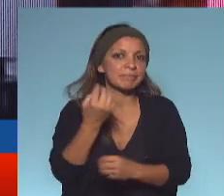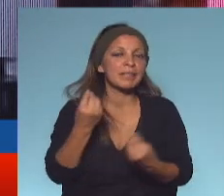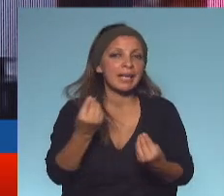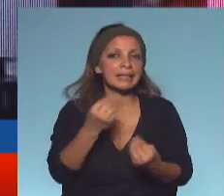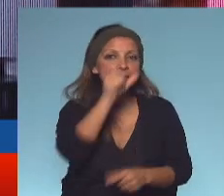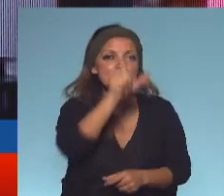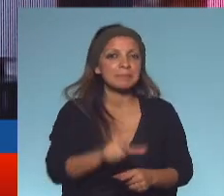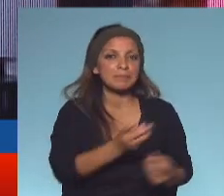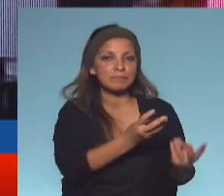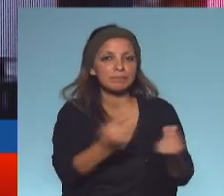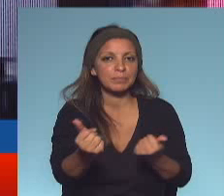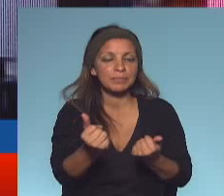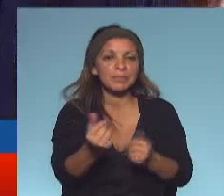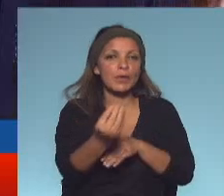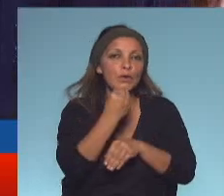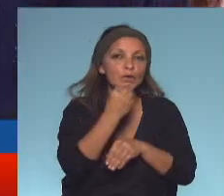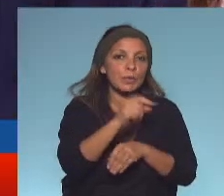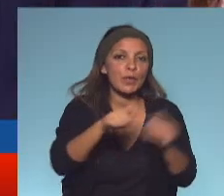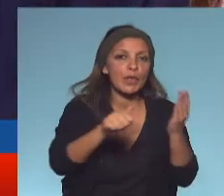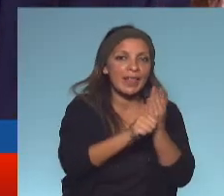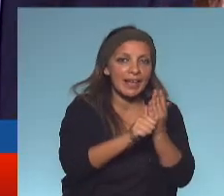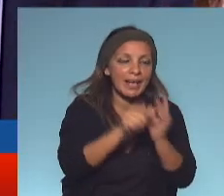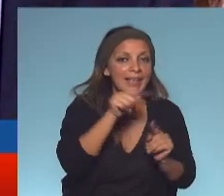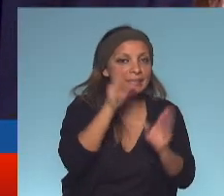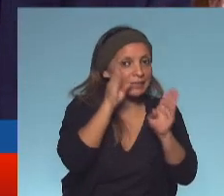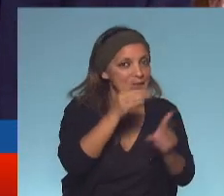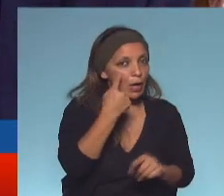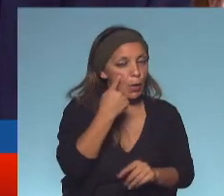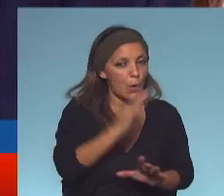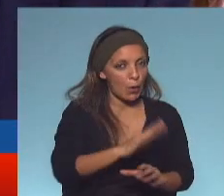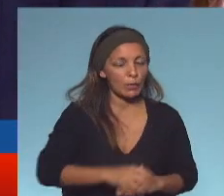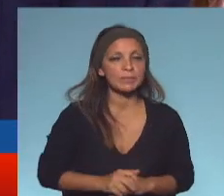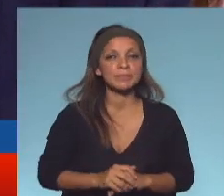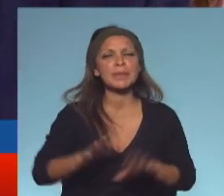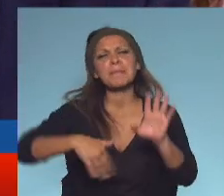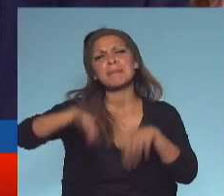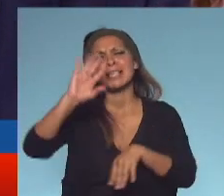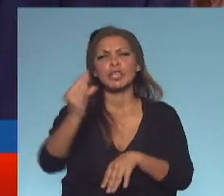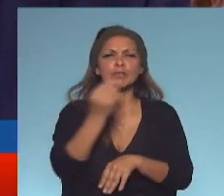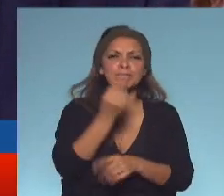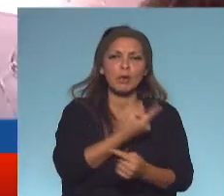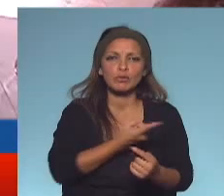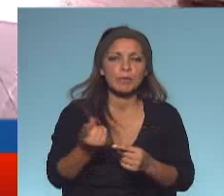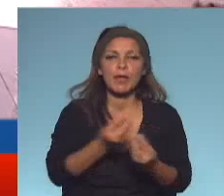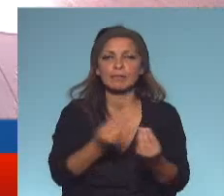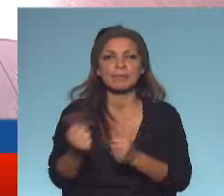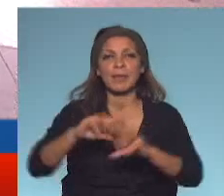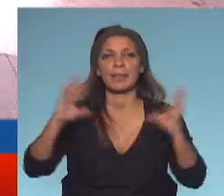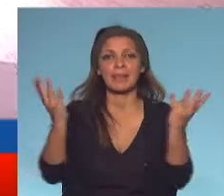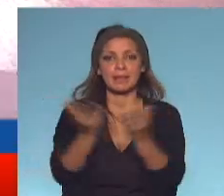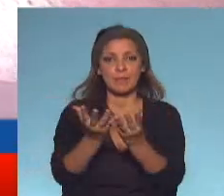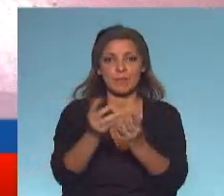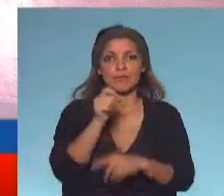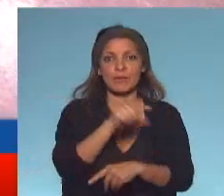consumidor argentino de carnes. El mayor consumidor de carnes del mundo y el que más conoce.